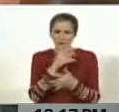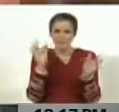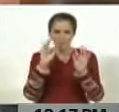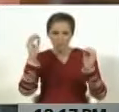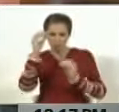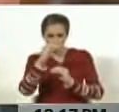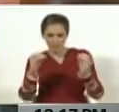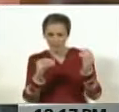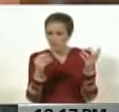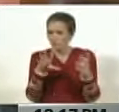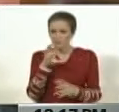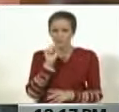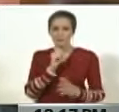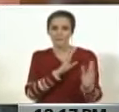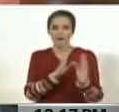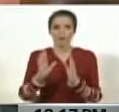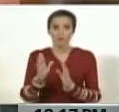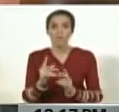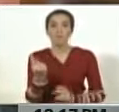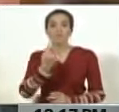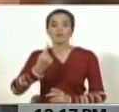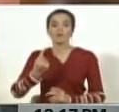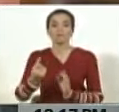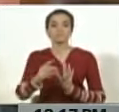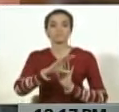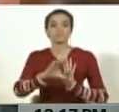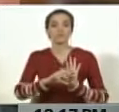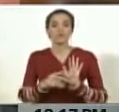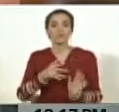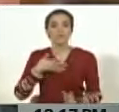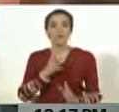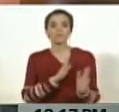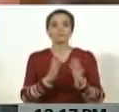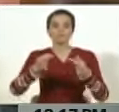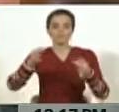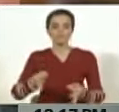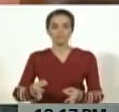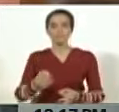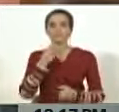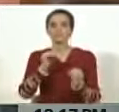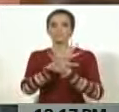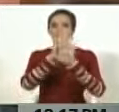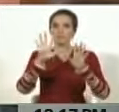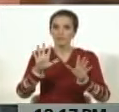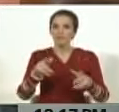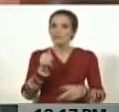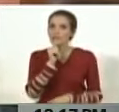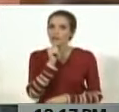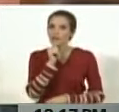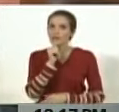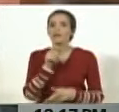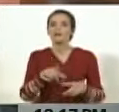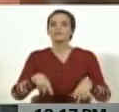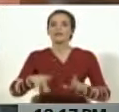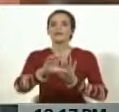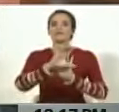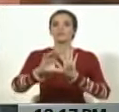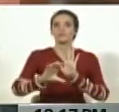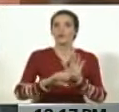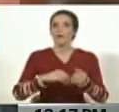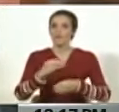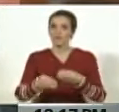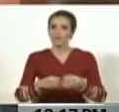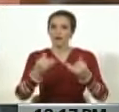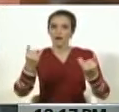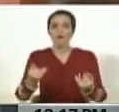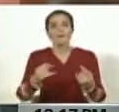orden, la única institución que le puede dar orden en el país es la Sala Constitucional. Un poco eso es lo que ha hecho.